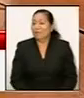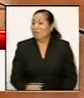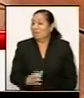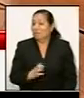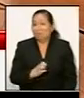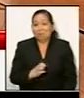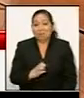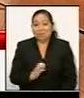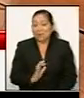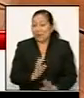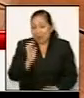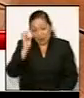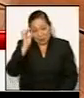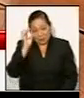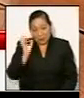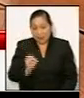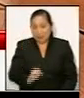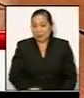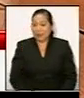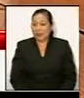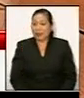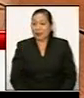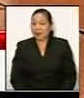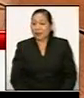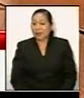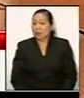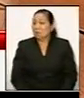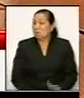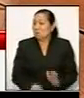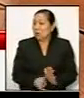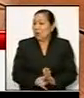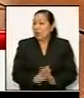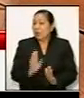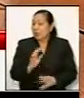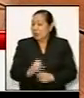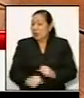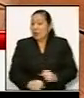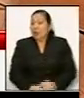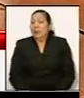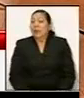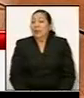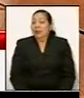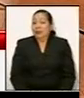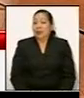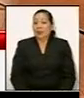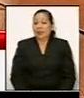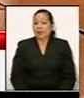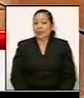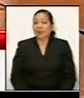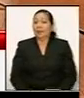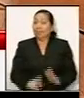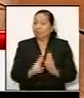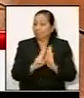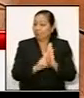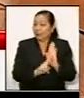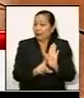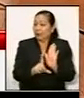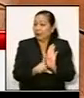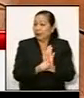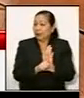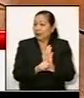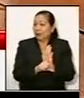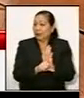yo no creo que no es mi voluntad que sea cada cinco años si no es este el reglamento de la ley general de educación